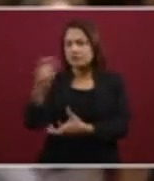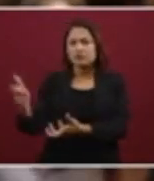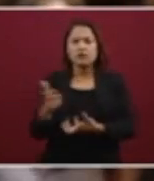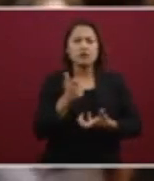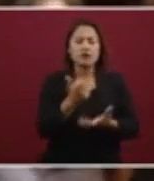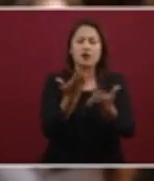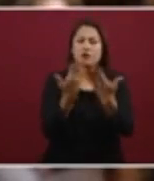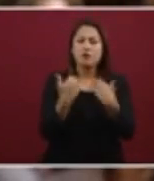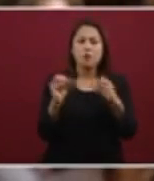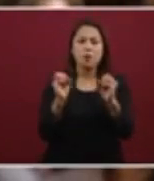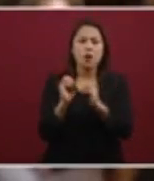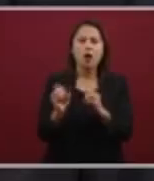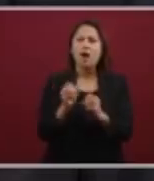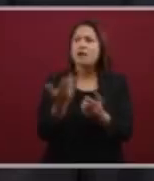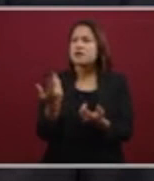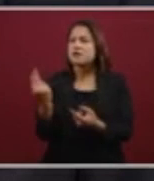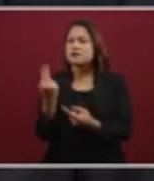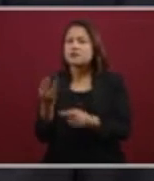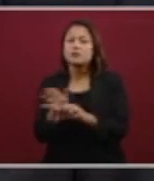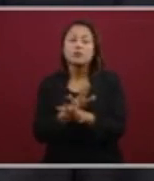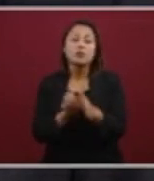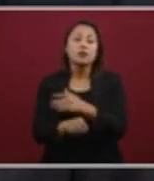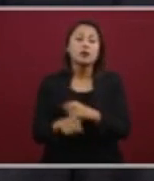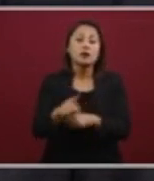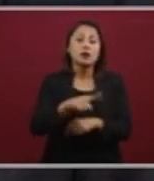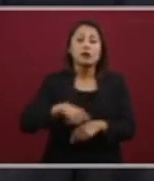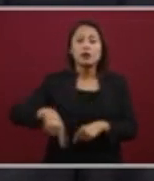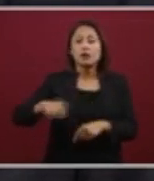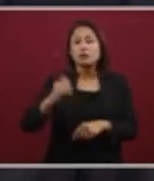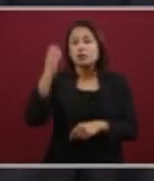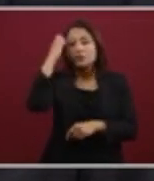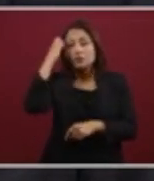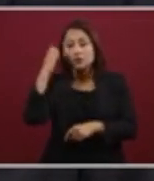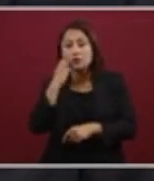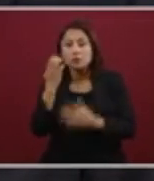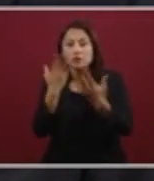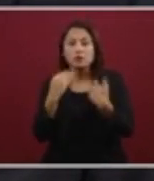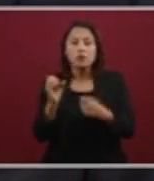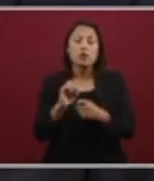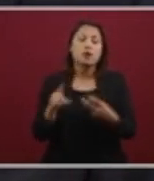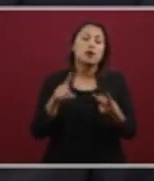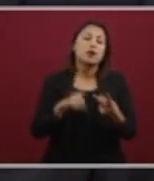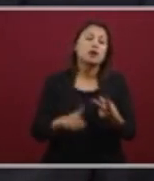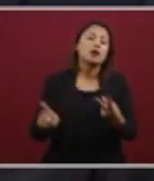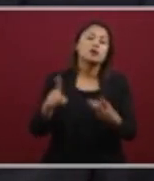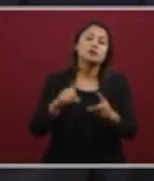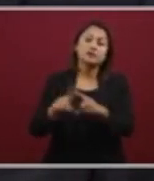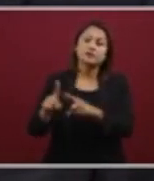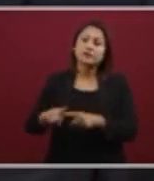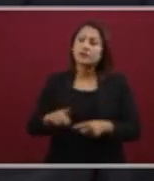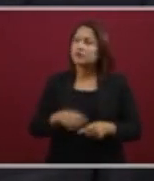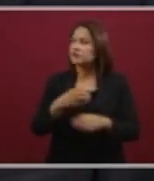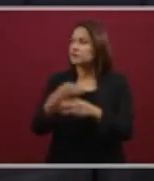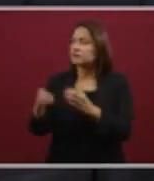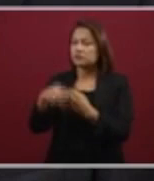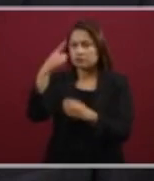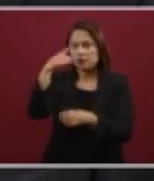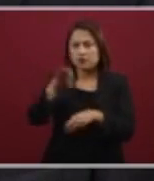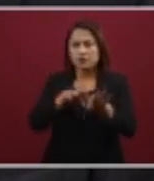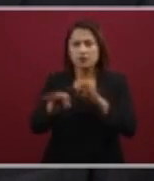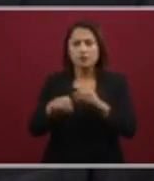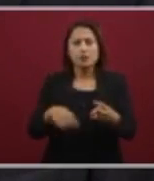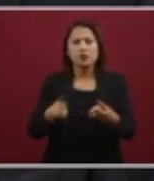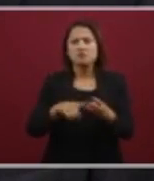materiales necesarios, como es falta de parque vehicular, refacciones y poca eficacia administrativa.